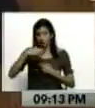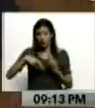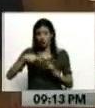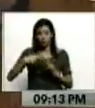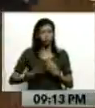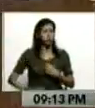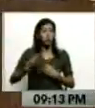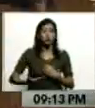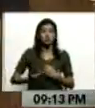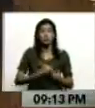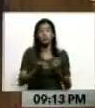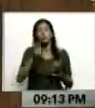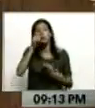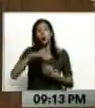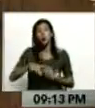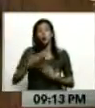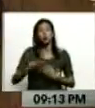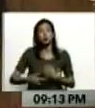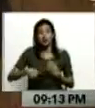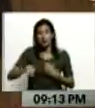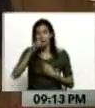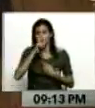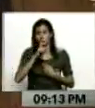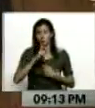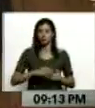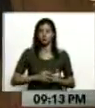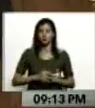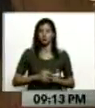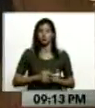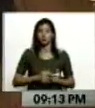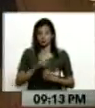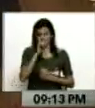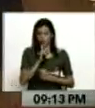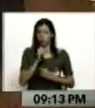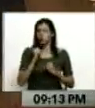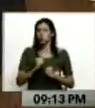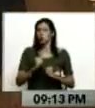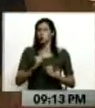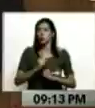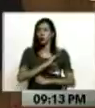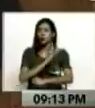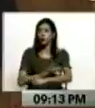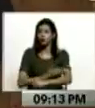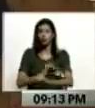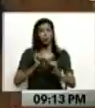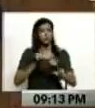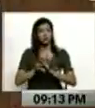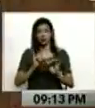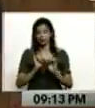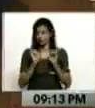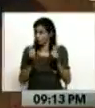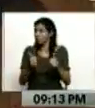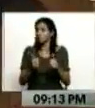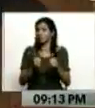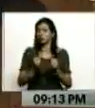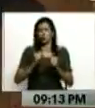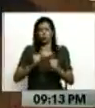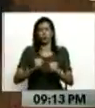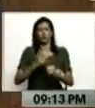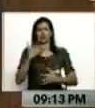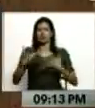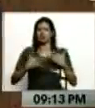Revolución para nuestro pueblo comenzando un año intenso que va a ser este que ya comenzó